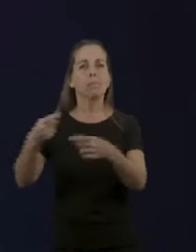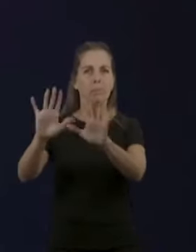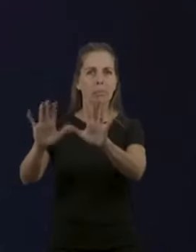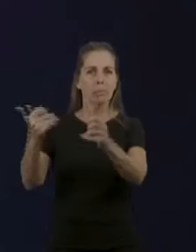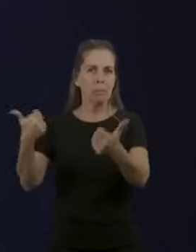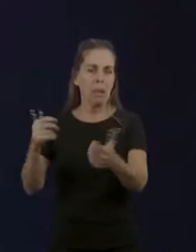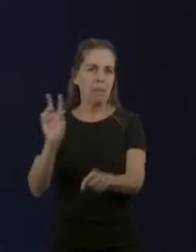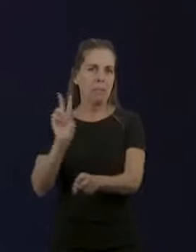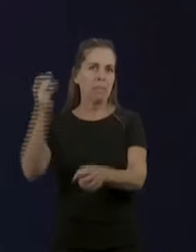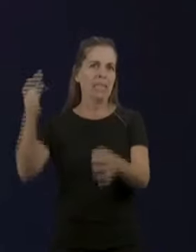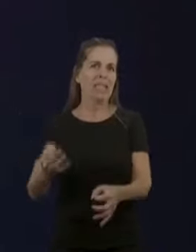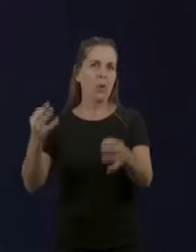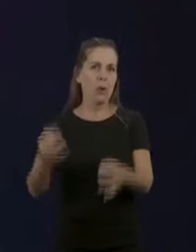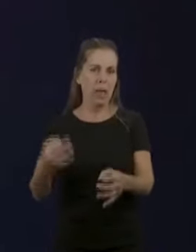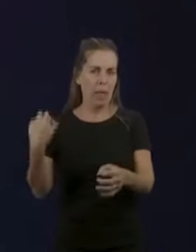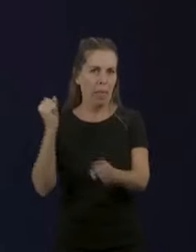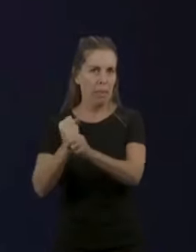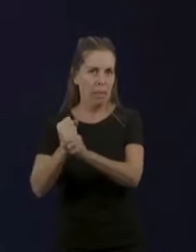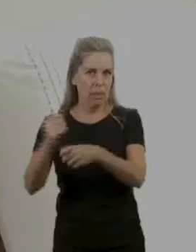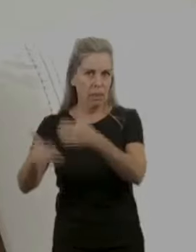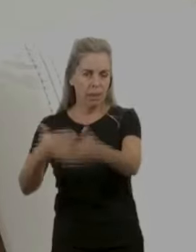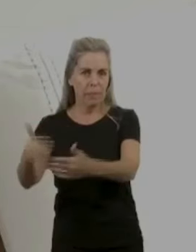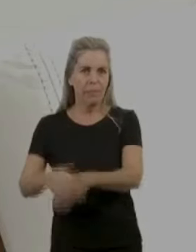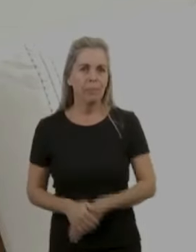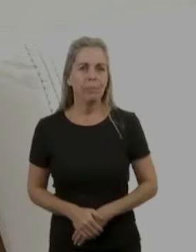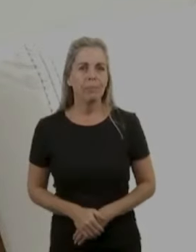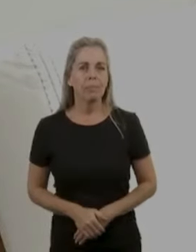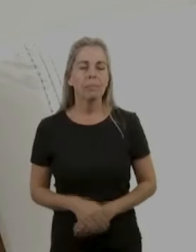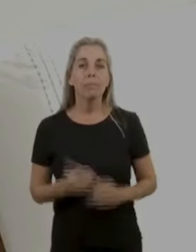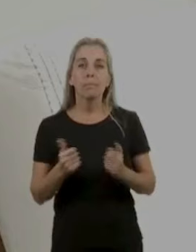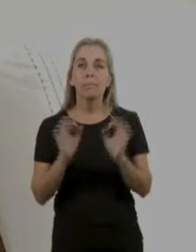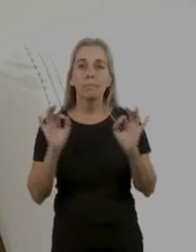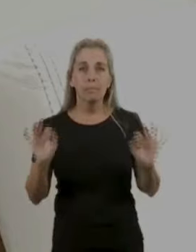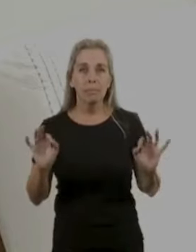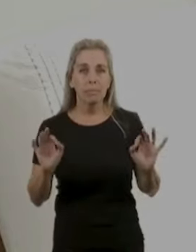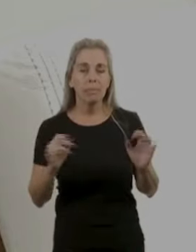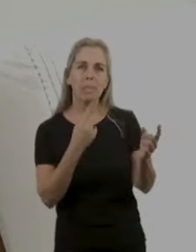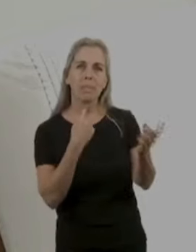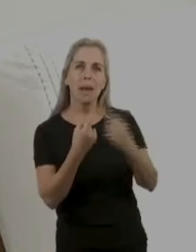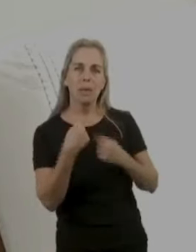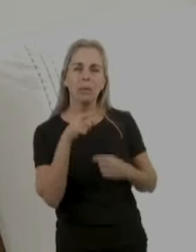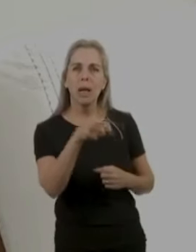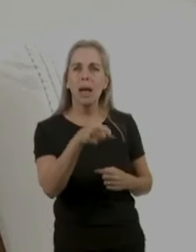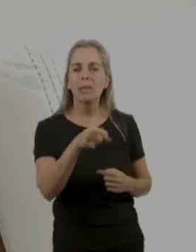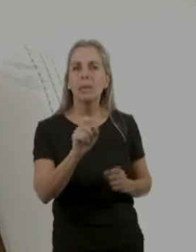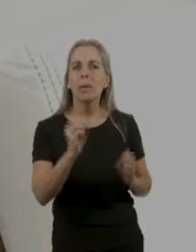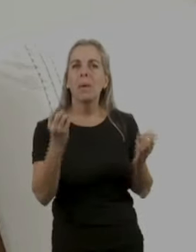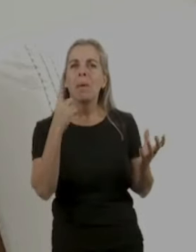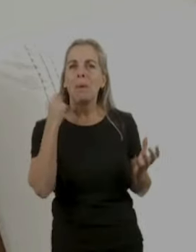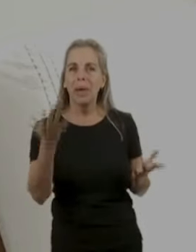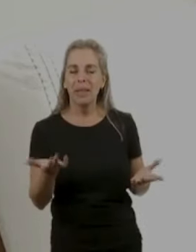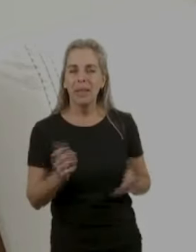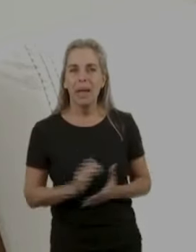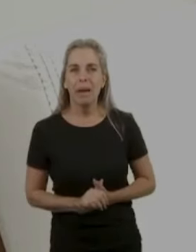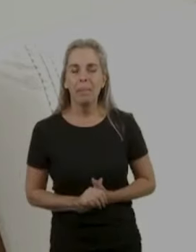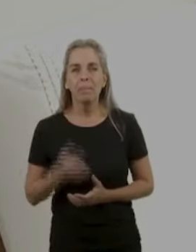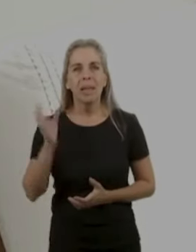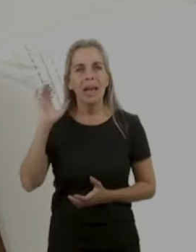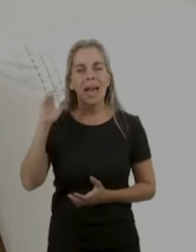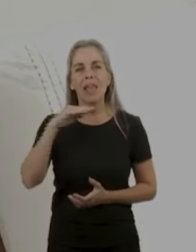escucho Atentamente Silvia sí Manuel Buenos días de radio